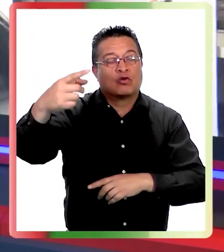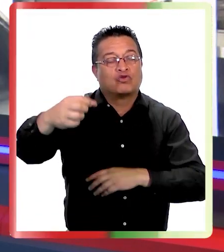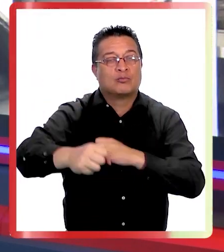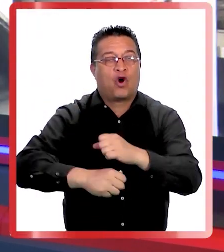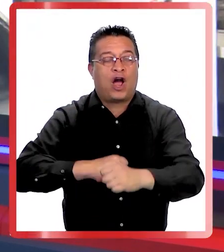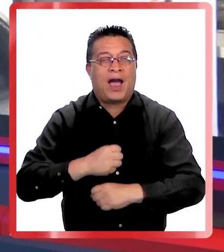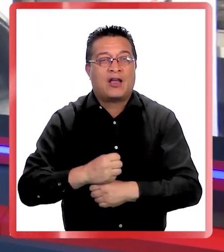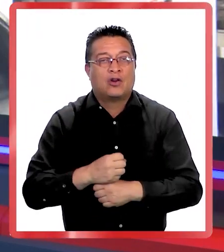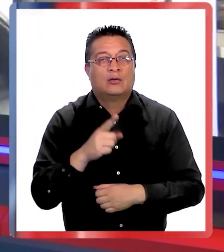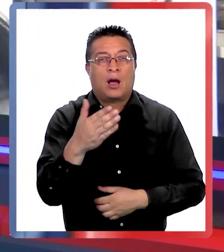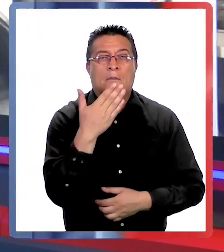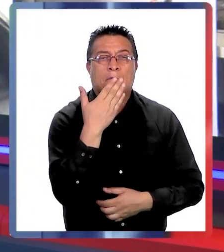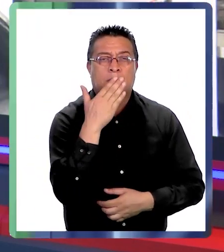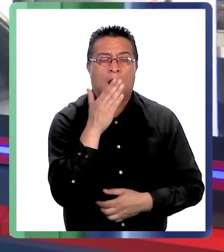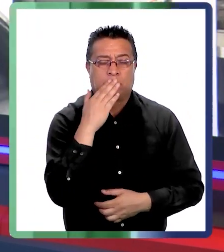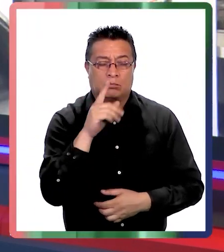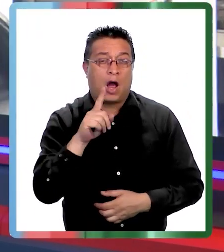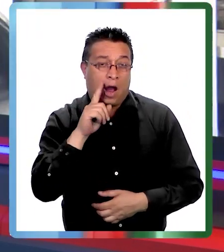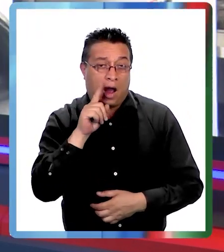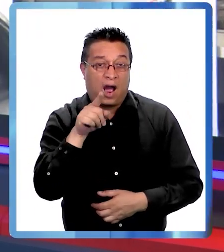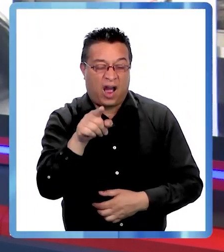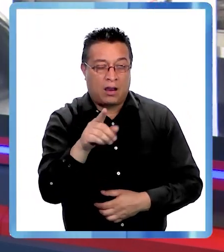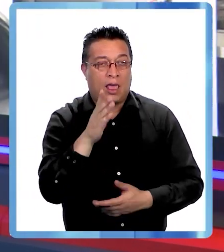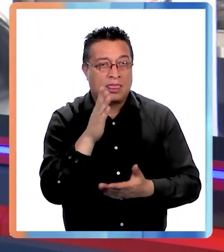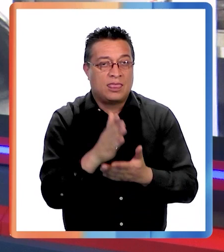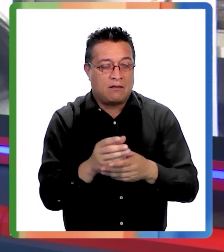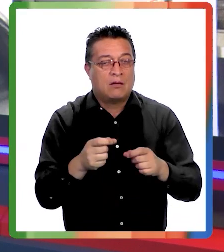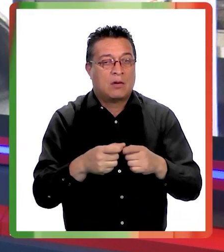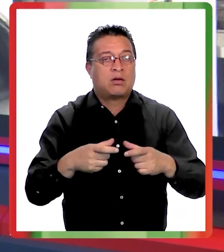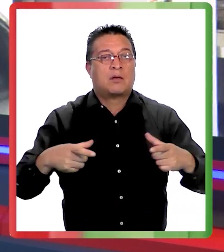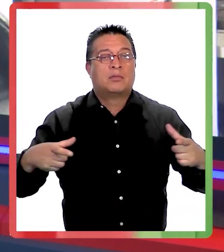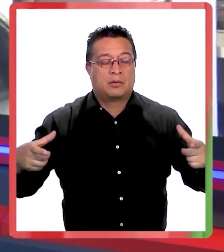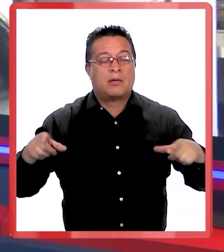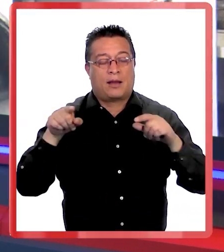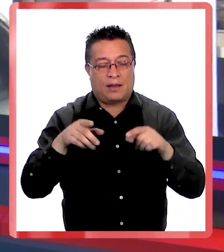para los próximos años? ¿Con cuántos especialistas, por ejemplo,